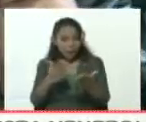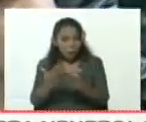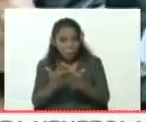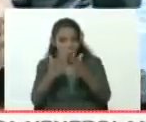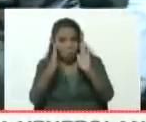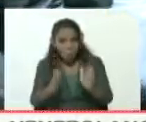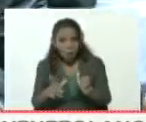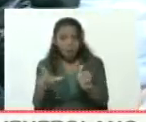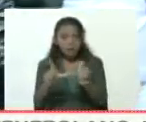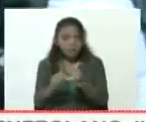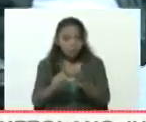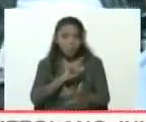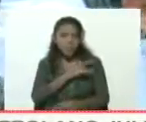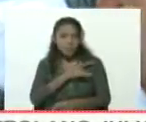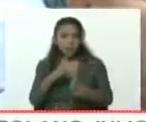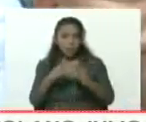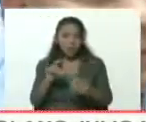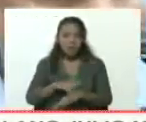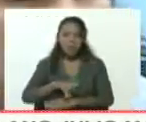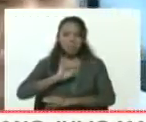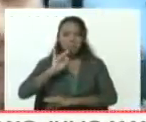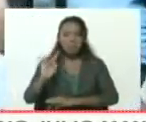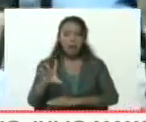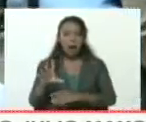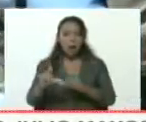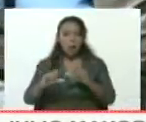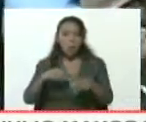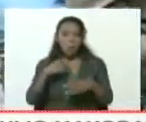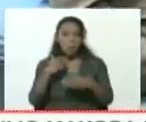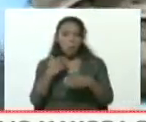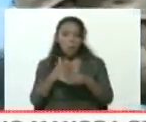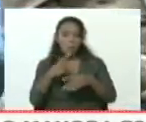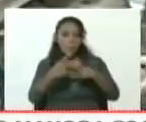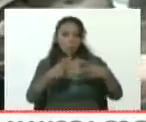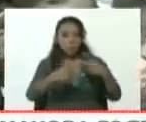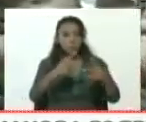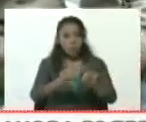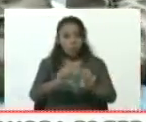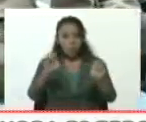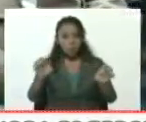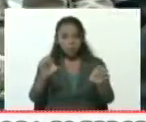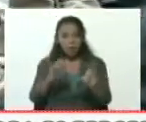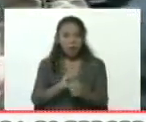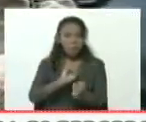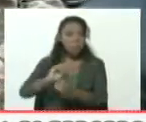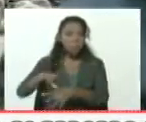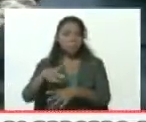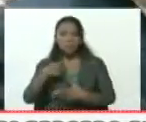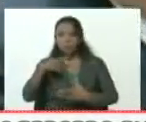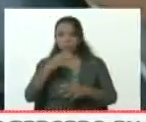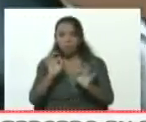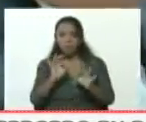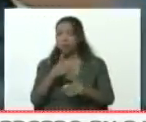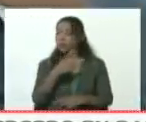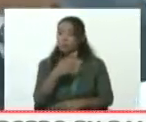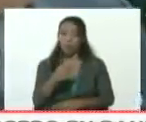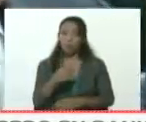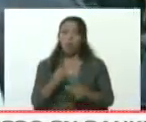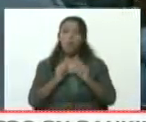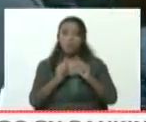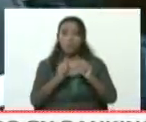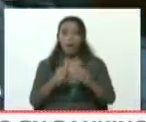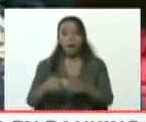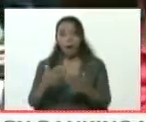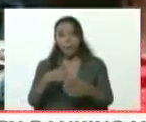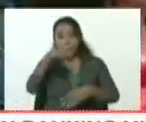no deja la educación como un proceso cerrado, sino como un proceso abierto de corresponsabilidad entre las familias, entre la